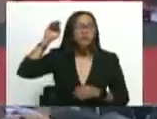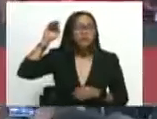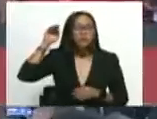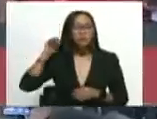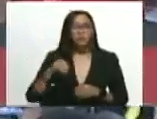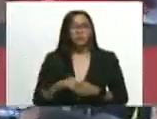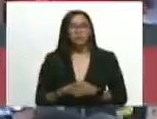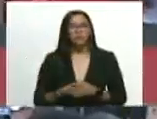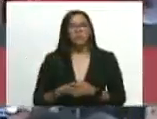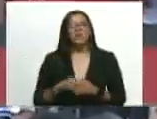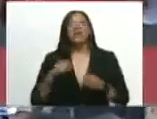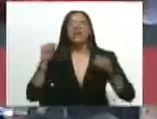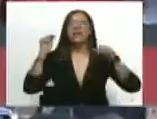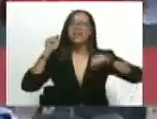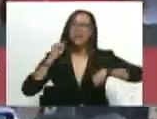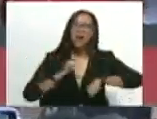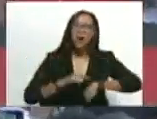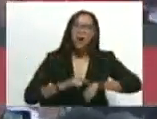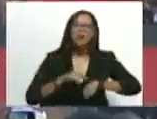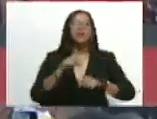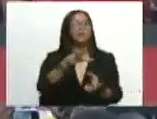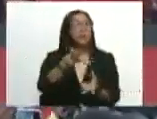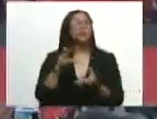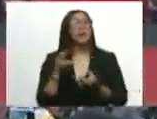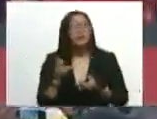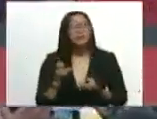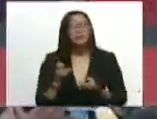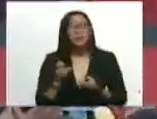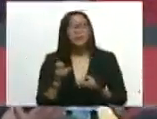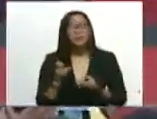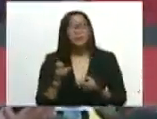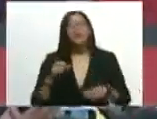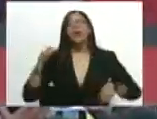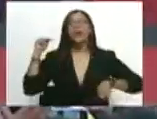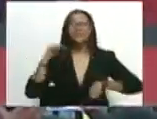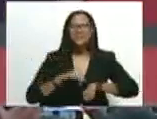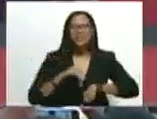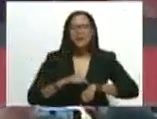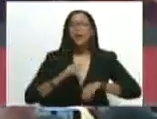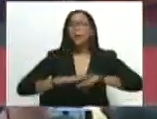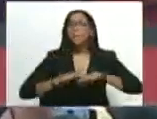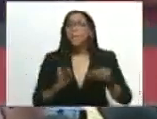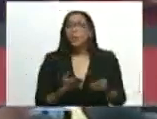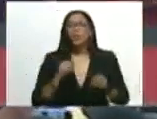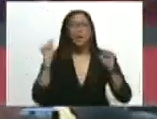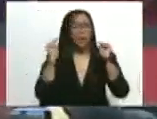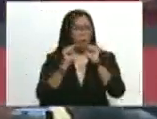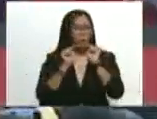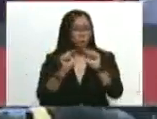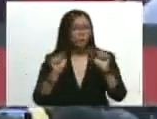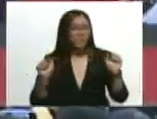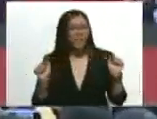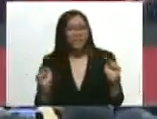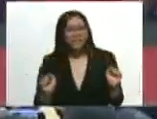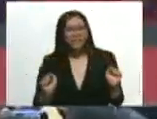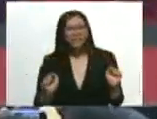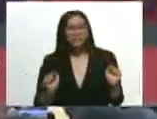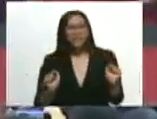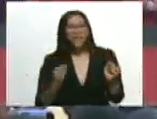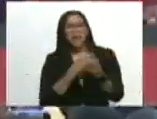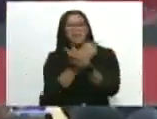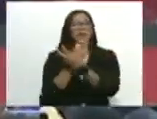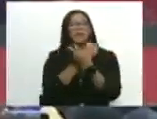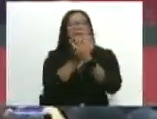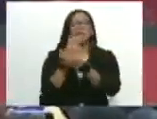ha llegado la hora de cobrárselas ha llegado porque ustedes lo ve ahora al fantasma